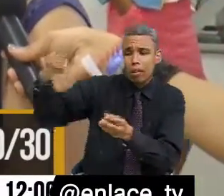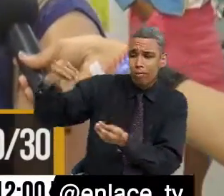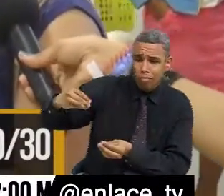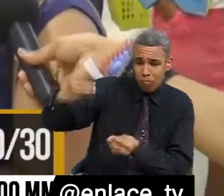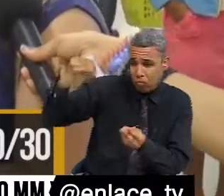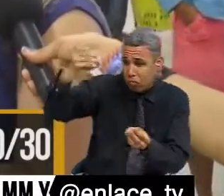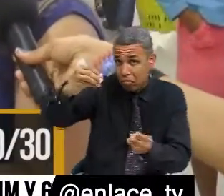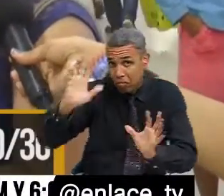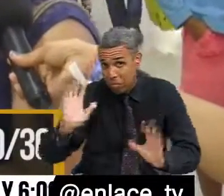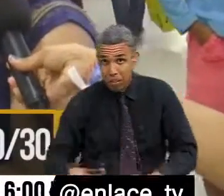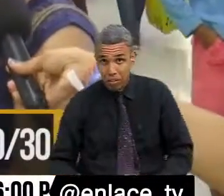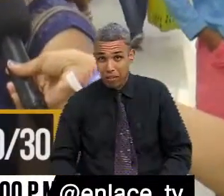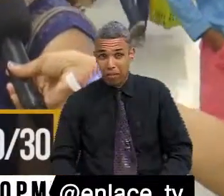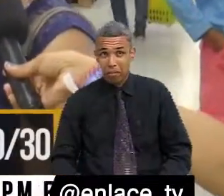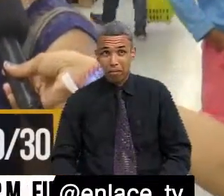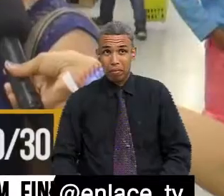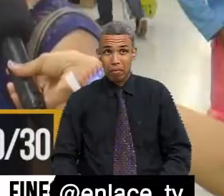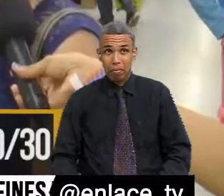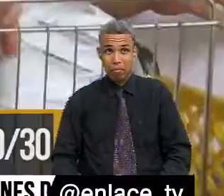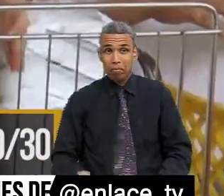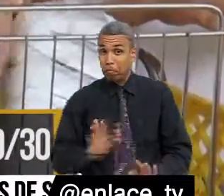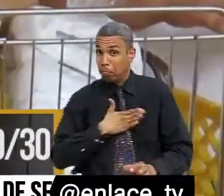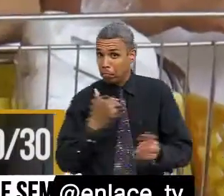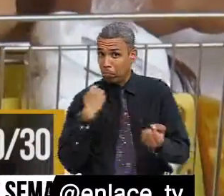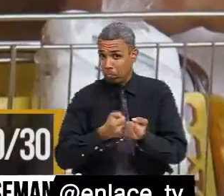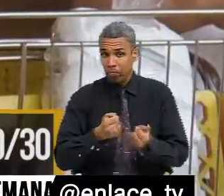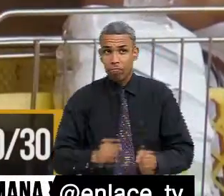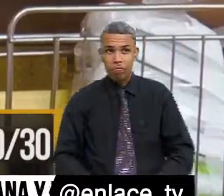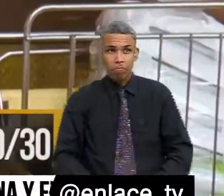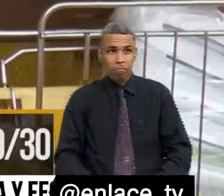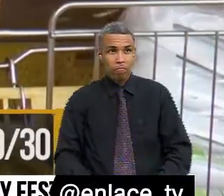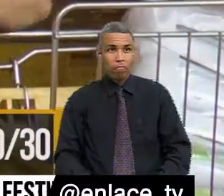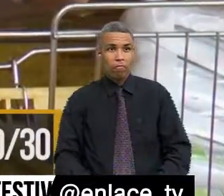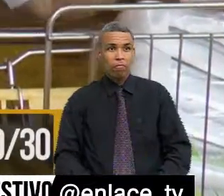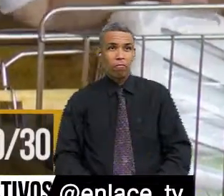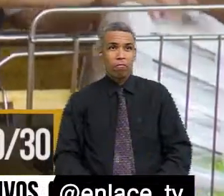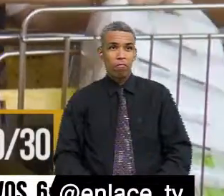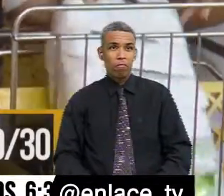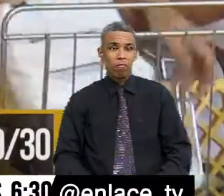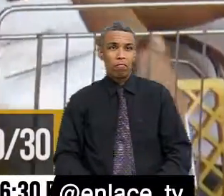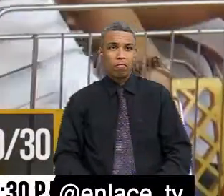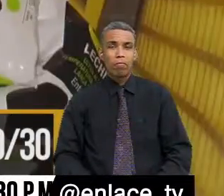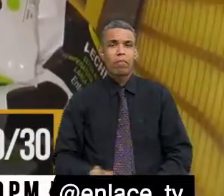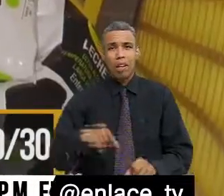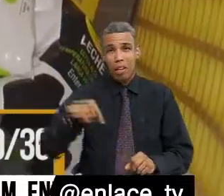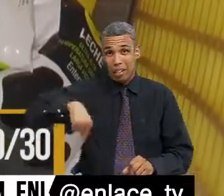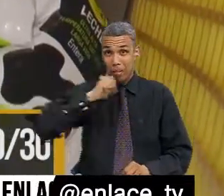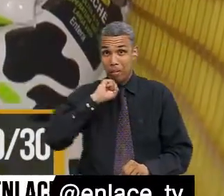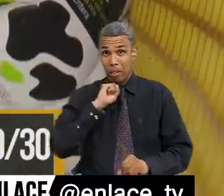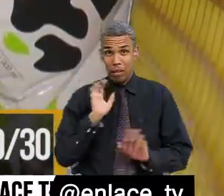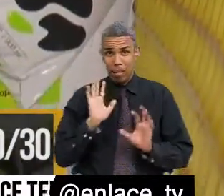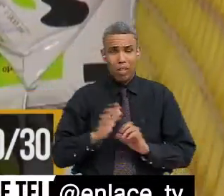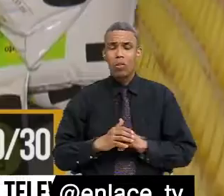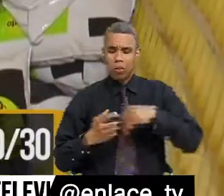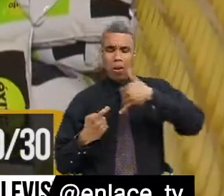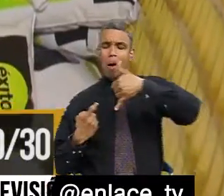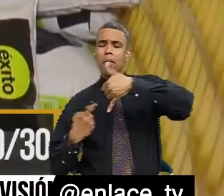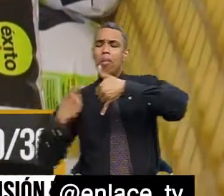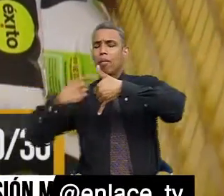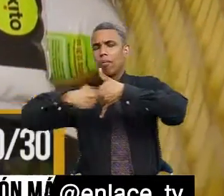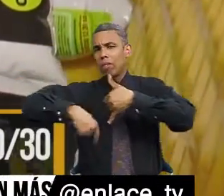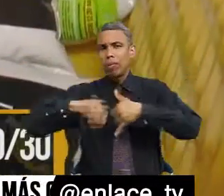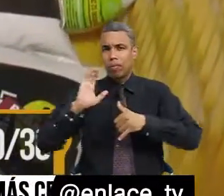voy a comprar leche para aportar a la campaña. Cabe destacar que la campaña se realiza en otras ciudades del país. En Barranca Bermeja los puntos de acopio